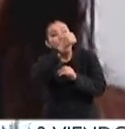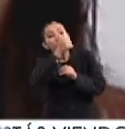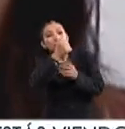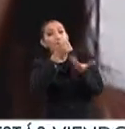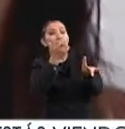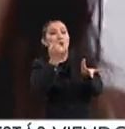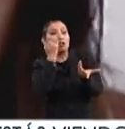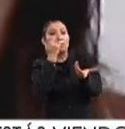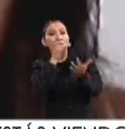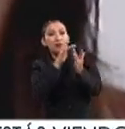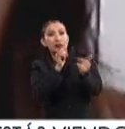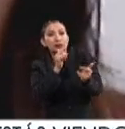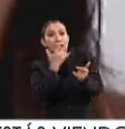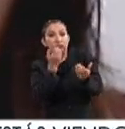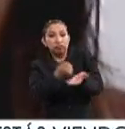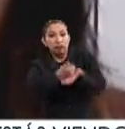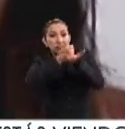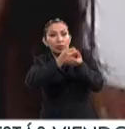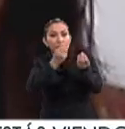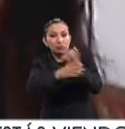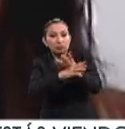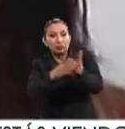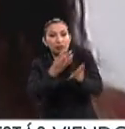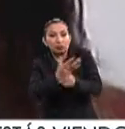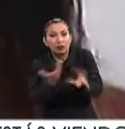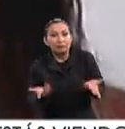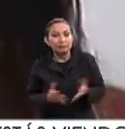tener el idioma francés te da muchísimas otras